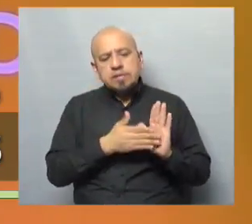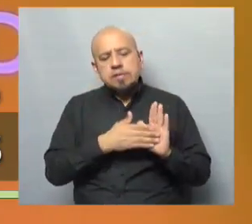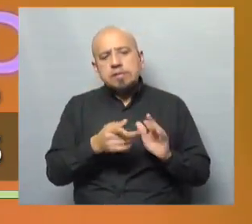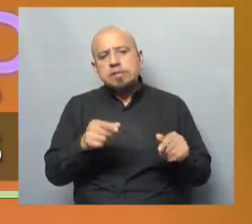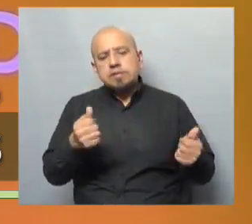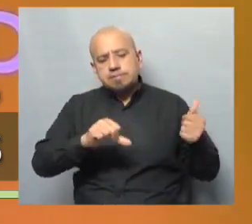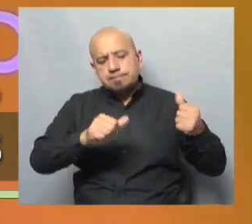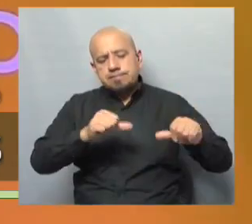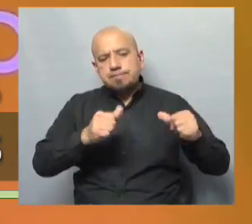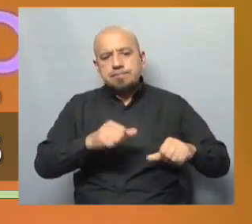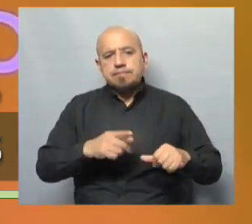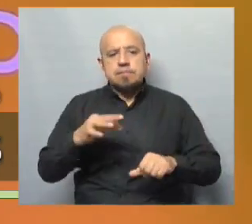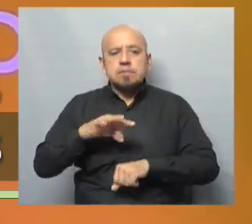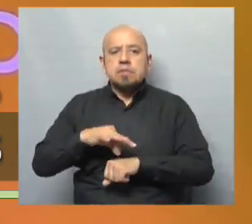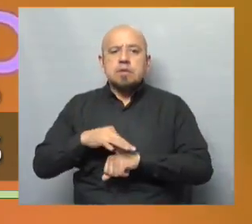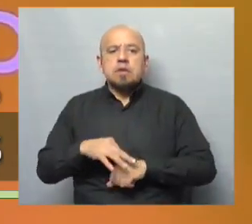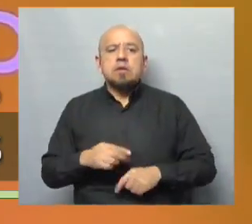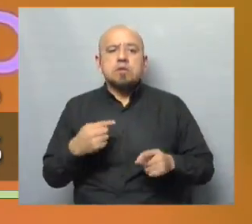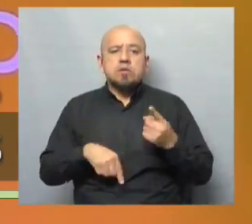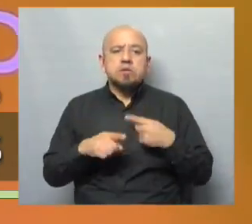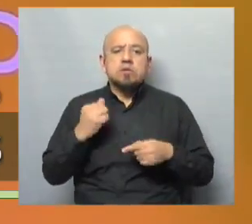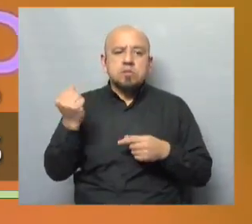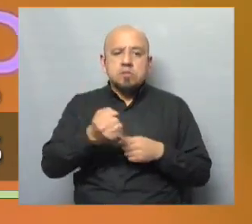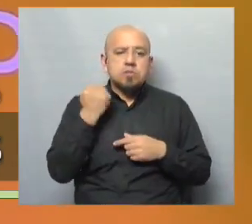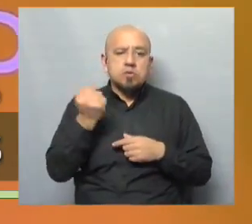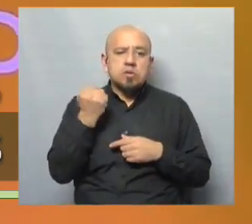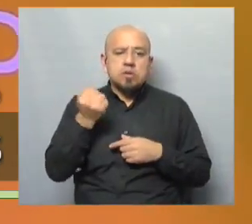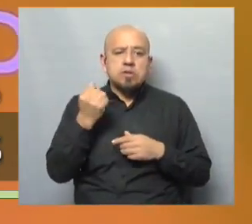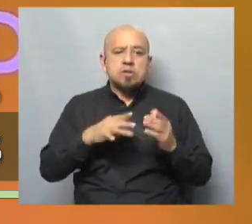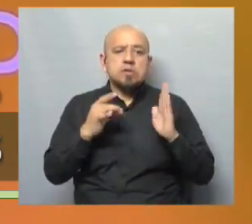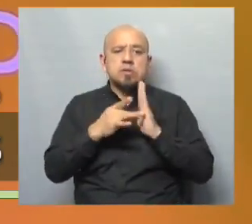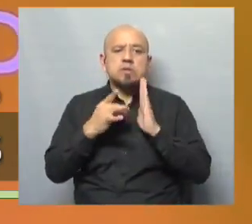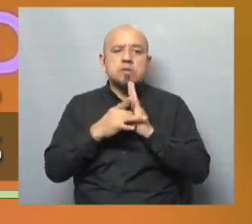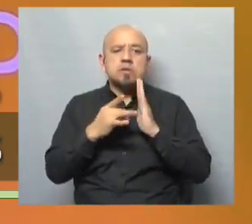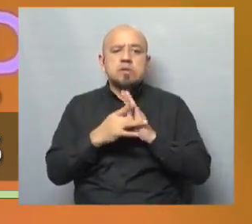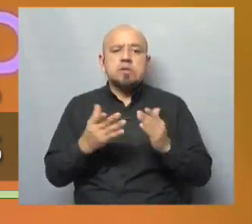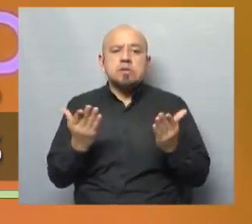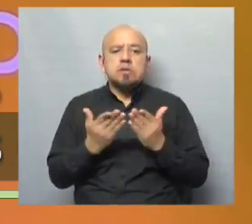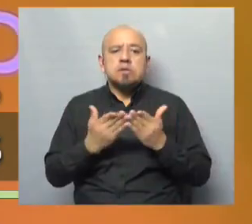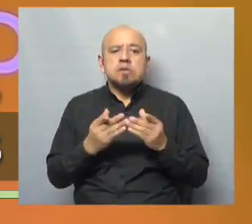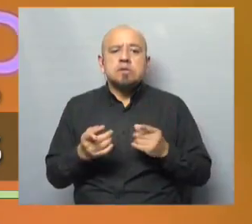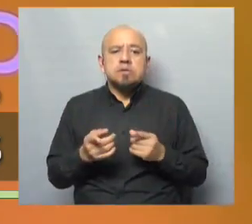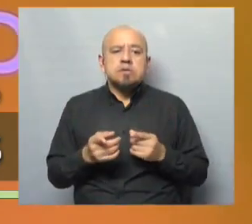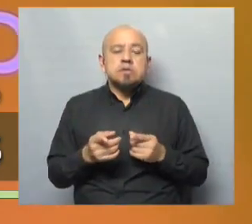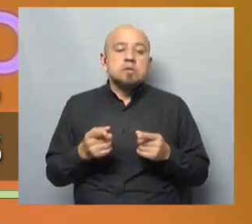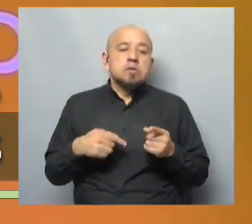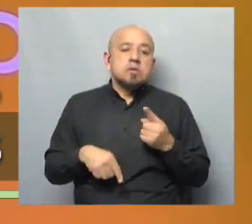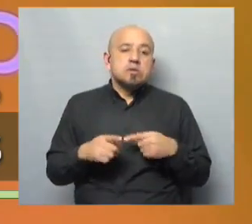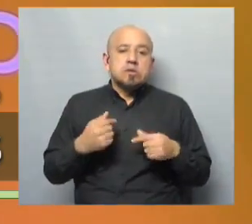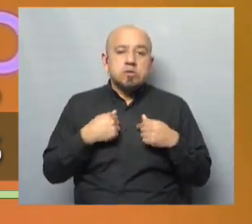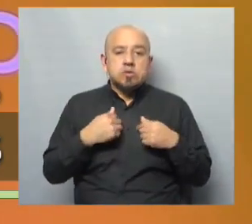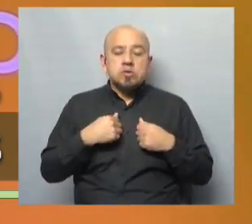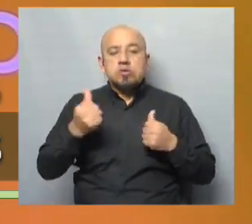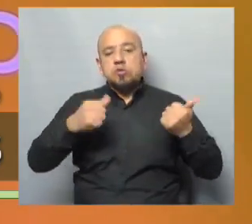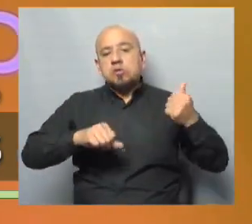en función de esos resultados y por lo tanto es muy importante asegurar la calidad de esos estudios nosotros en nuestros